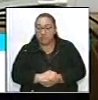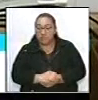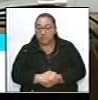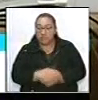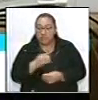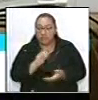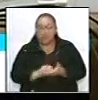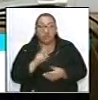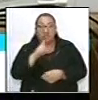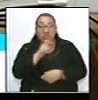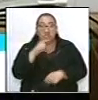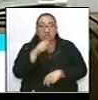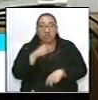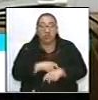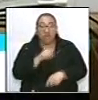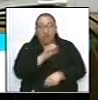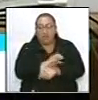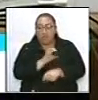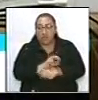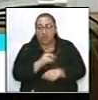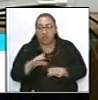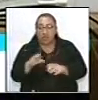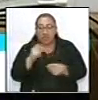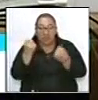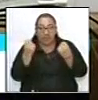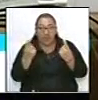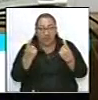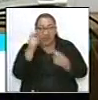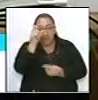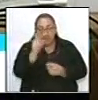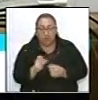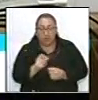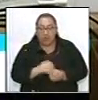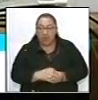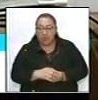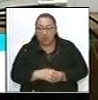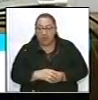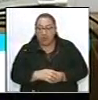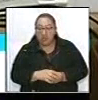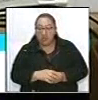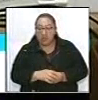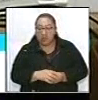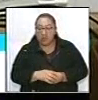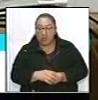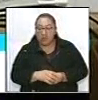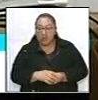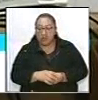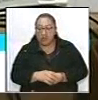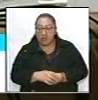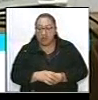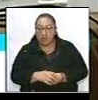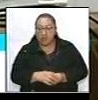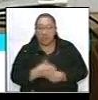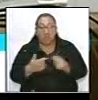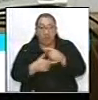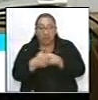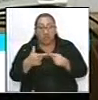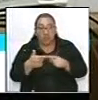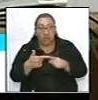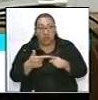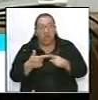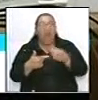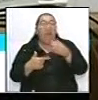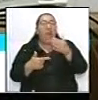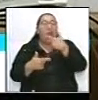más de 100 horas de capacitación para hacer entender a este personal que ese dispositivo, que en ese caso era una pistola de aire